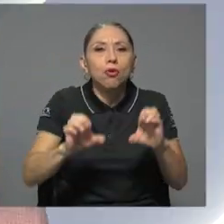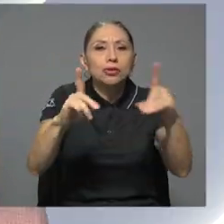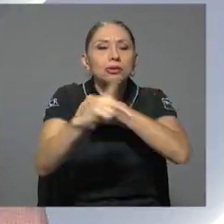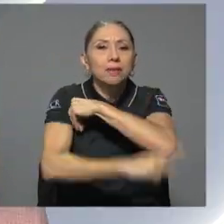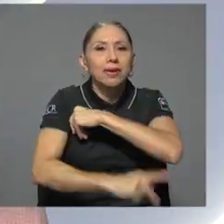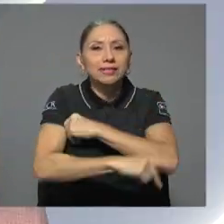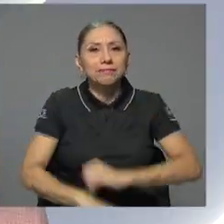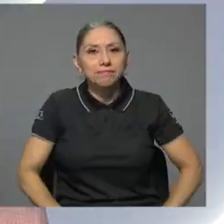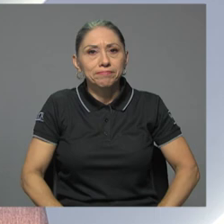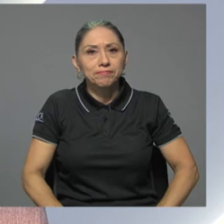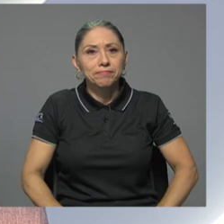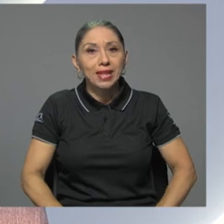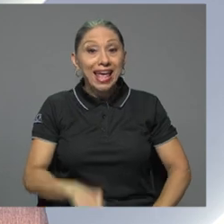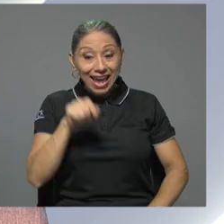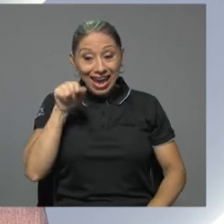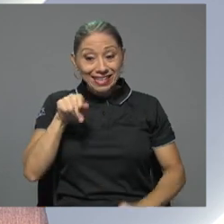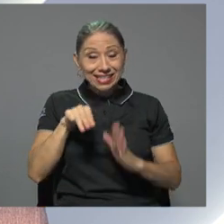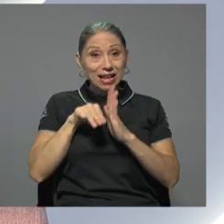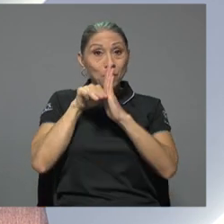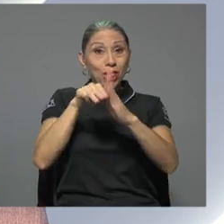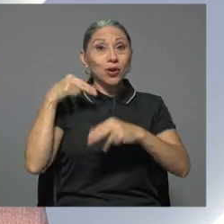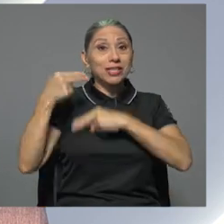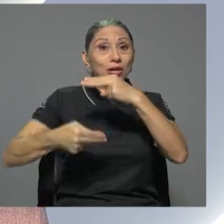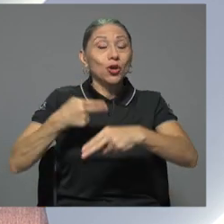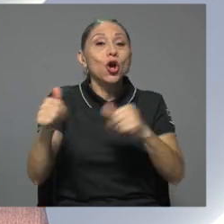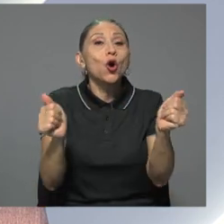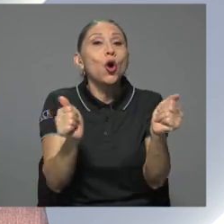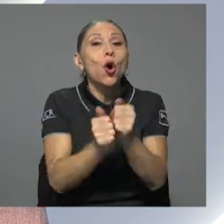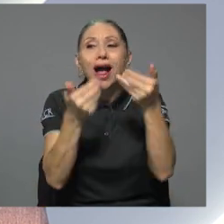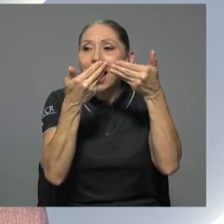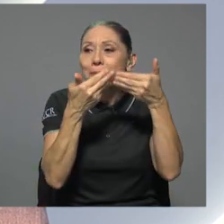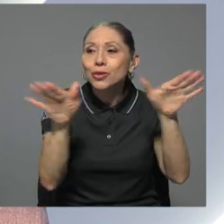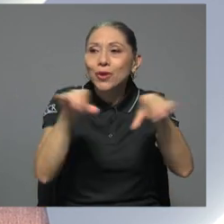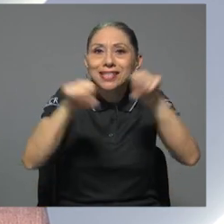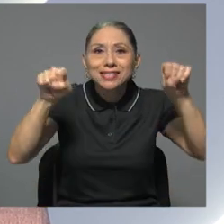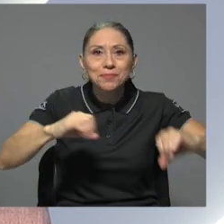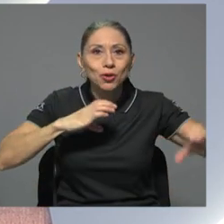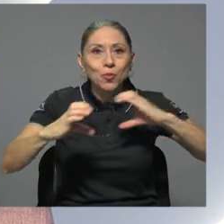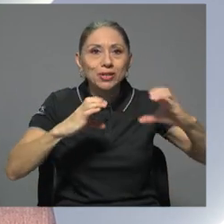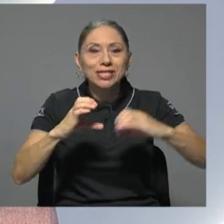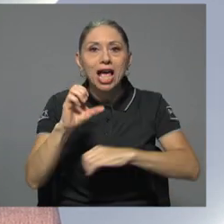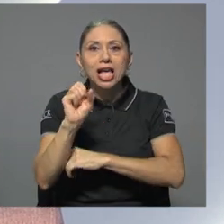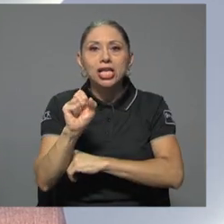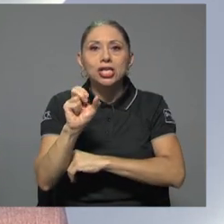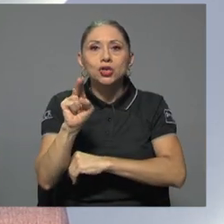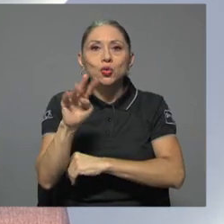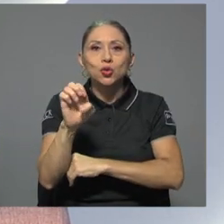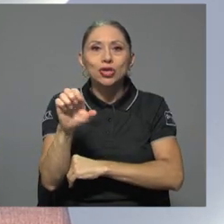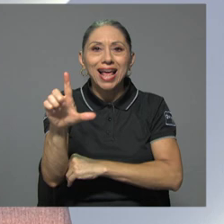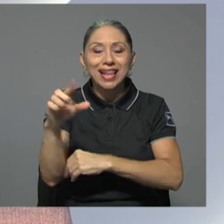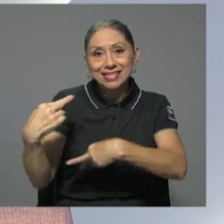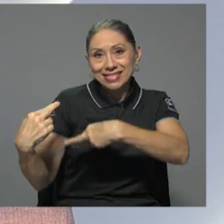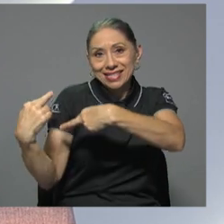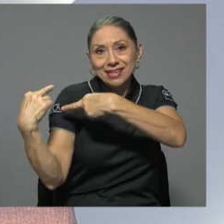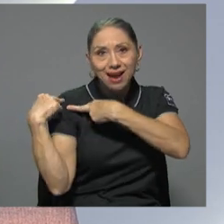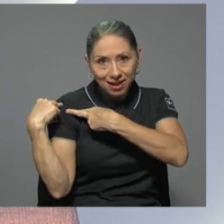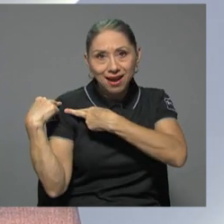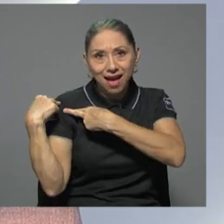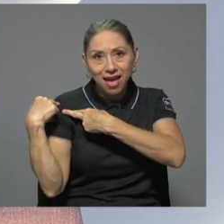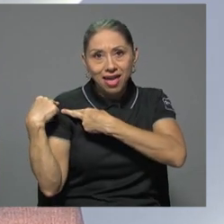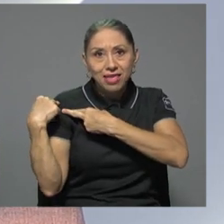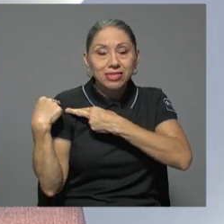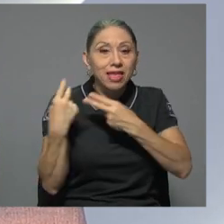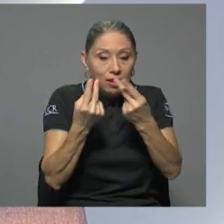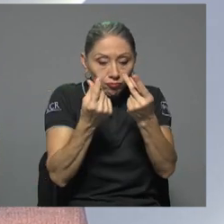modelo que hay y que se heredó a raíz de la apertura de las telecomunicaciones sutel y se encarga de manejar los recursos